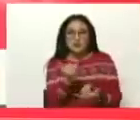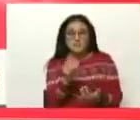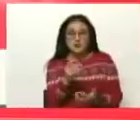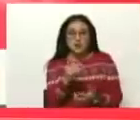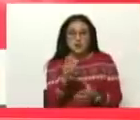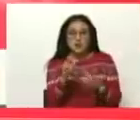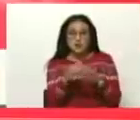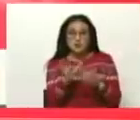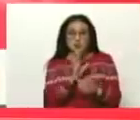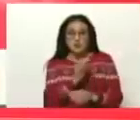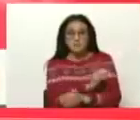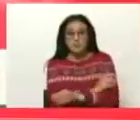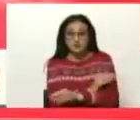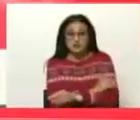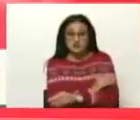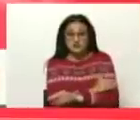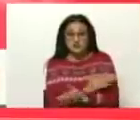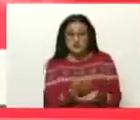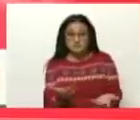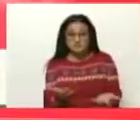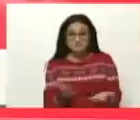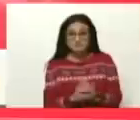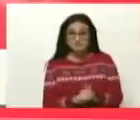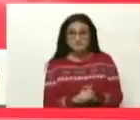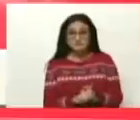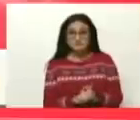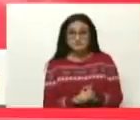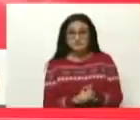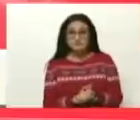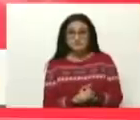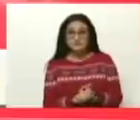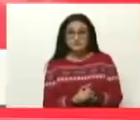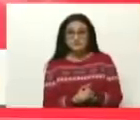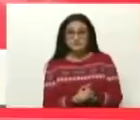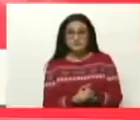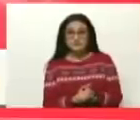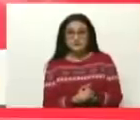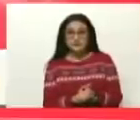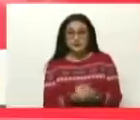de la oposición que de alguna manera ha mantenido